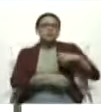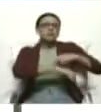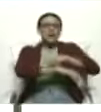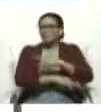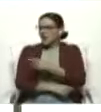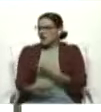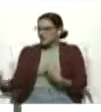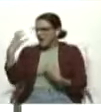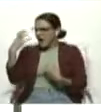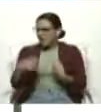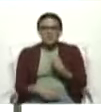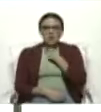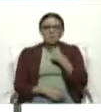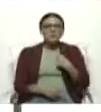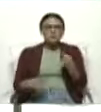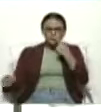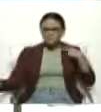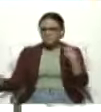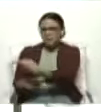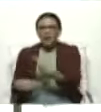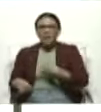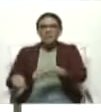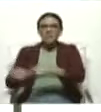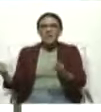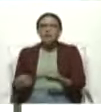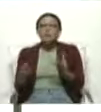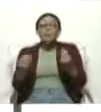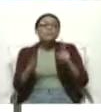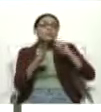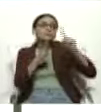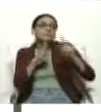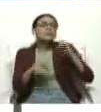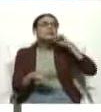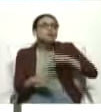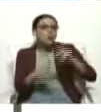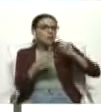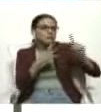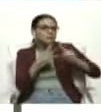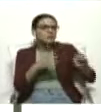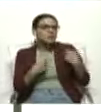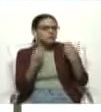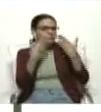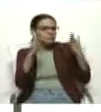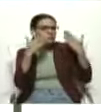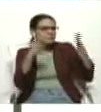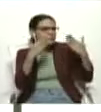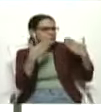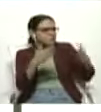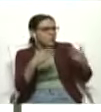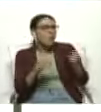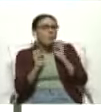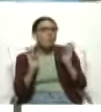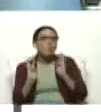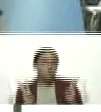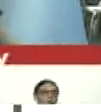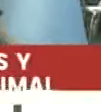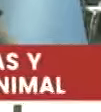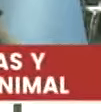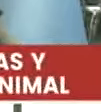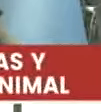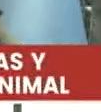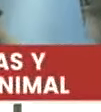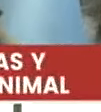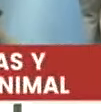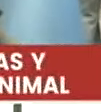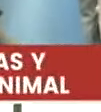etcétera. Es decir, son situaciones sumamente impropias de la identidad nacional que tienen que